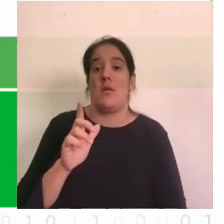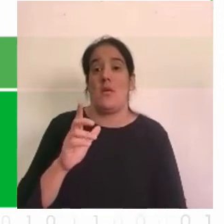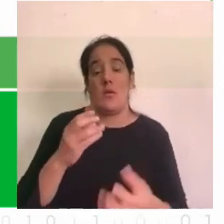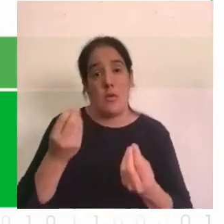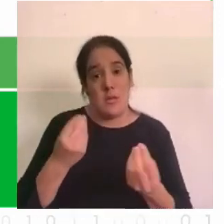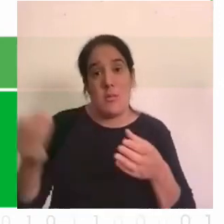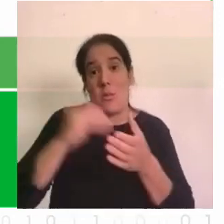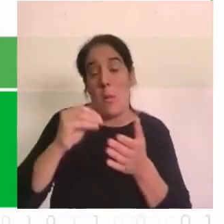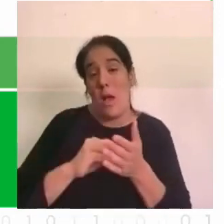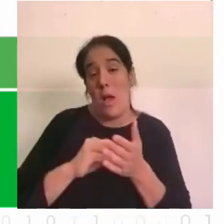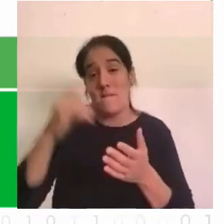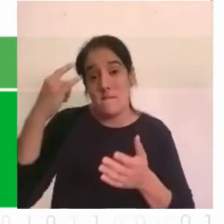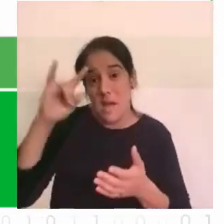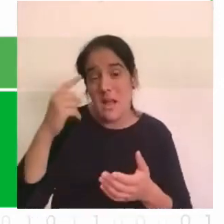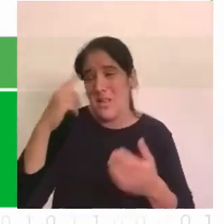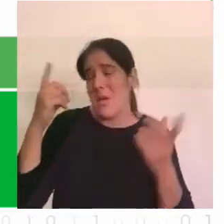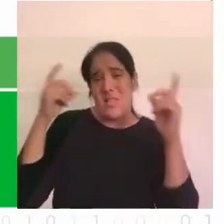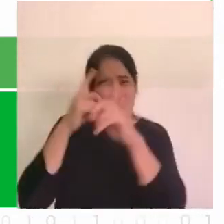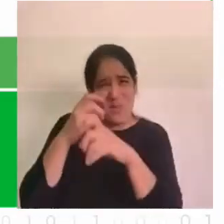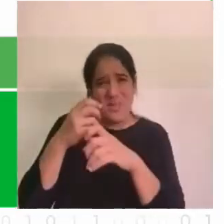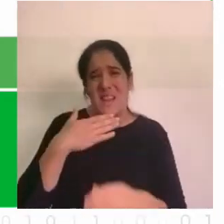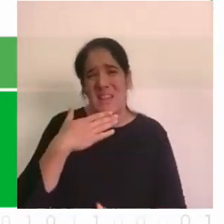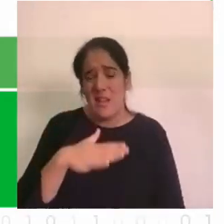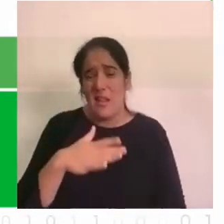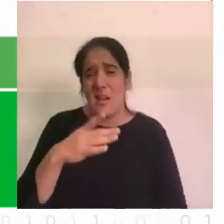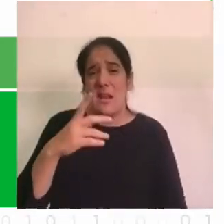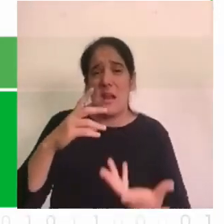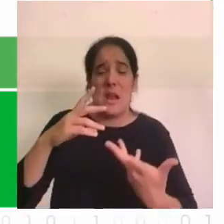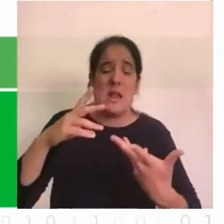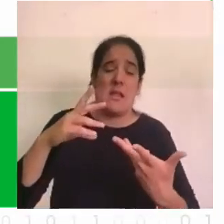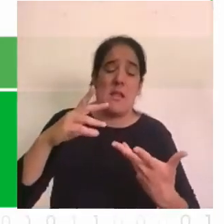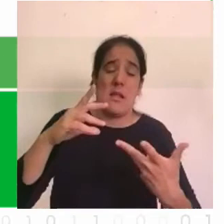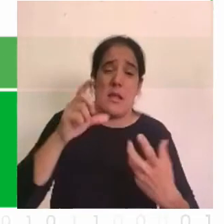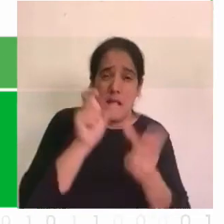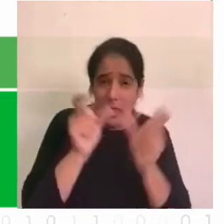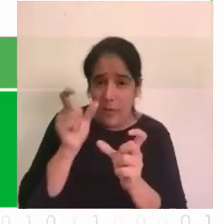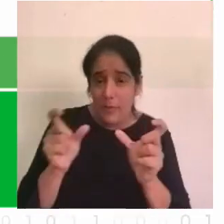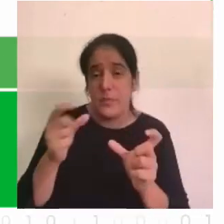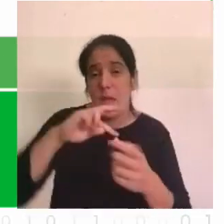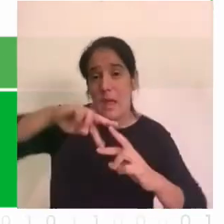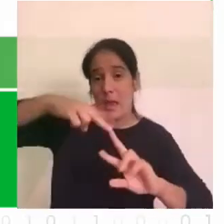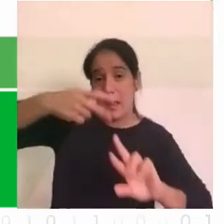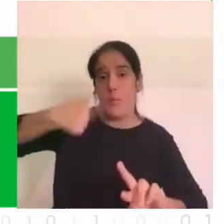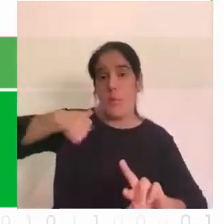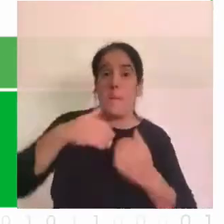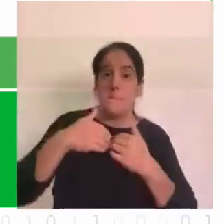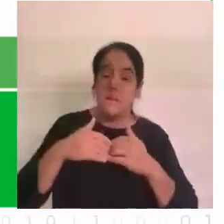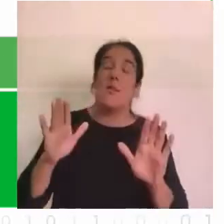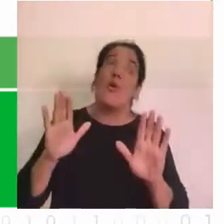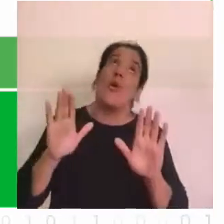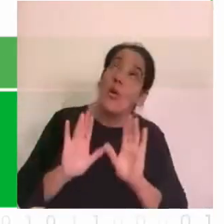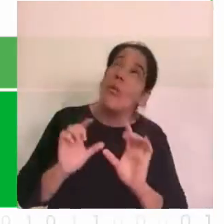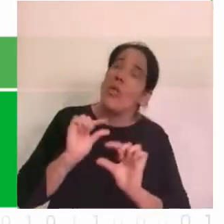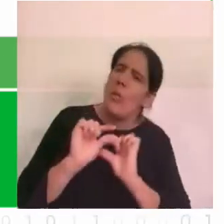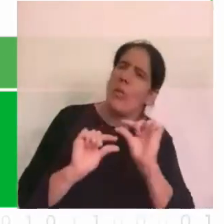cantidad de parámetros que hay que ajustar, pero empezamos a tener como, a ver un camino donde podemos decir,